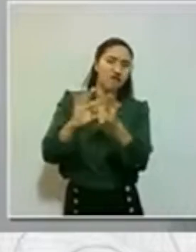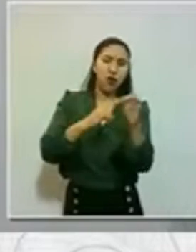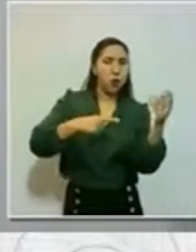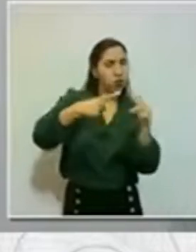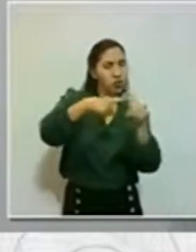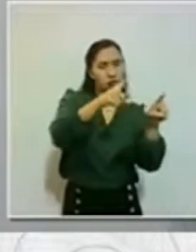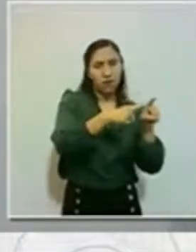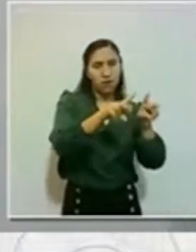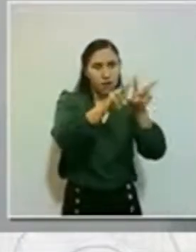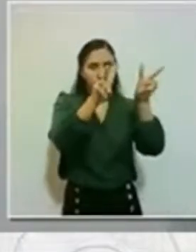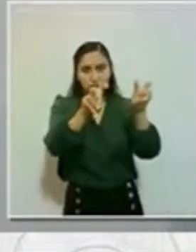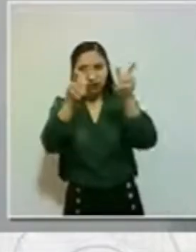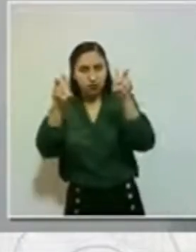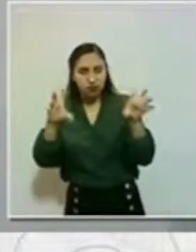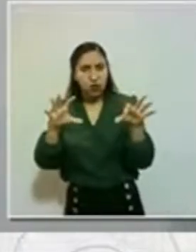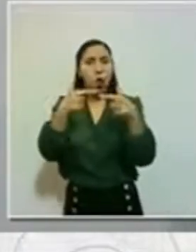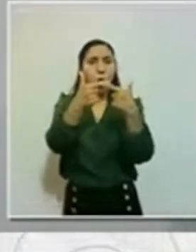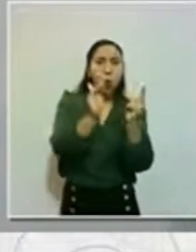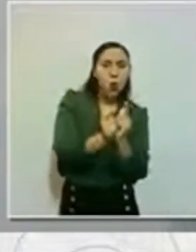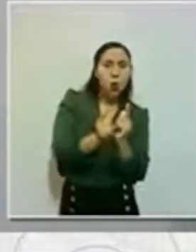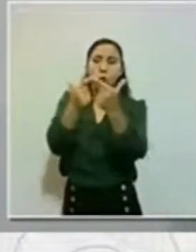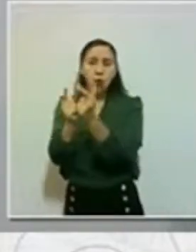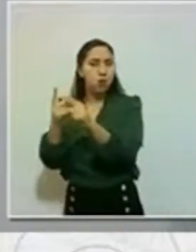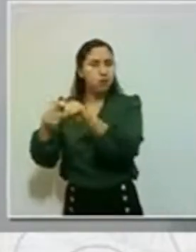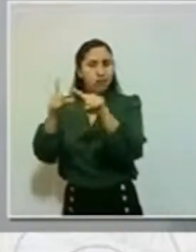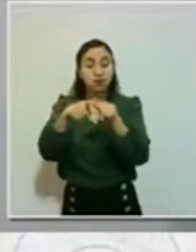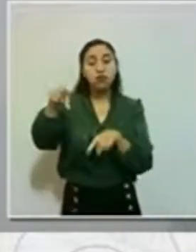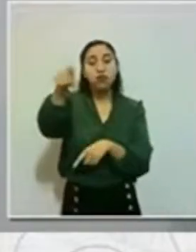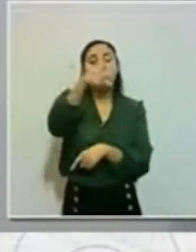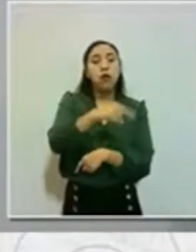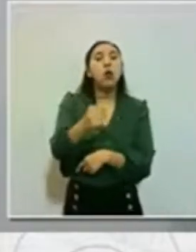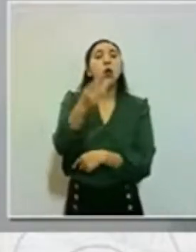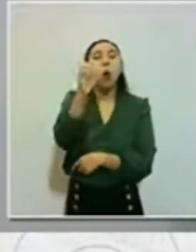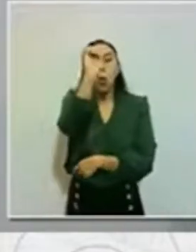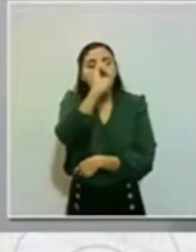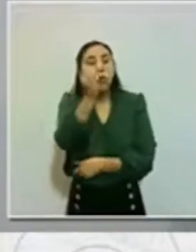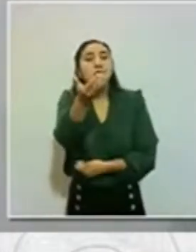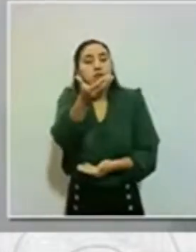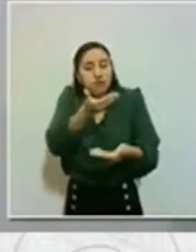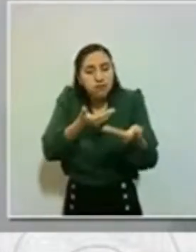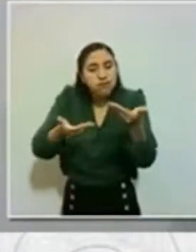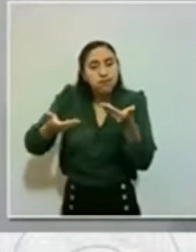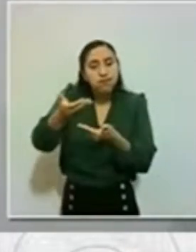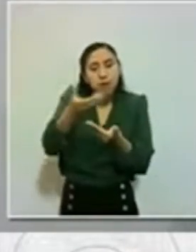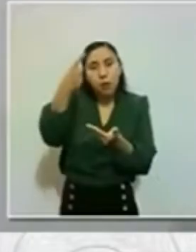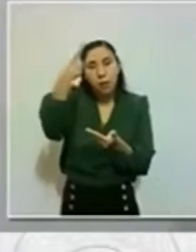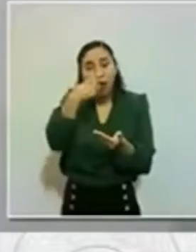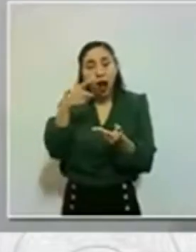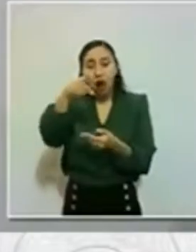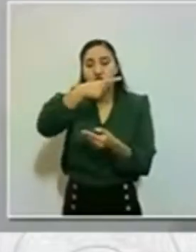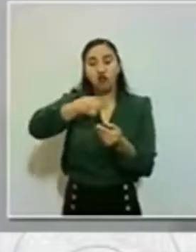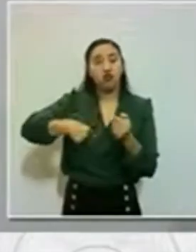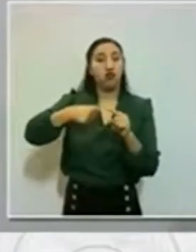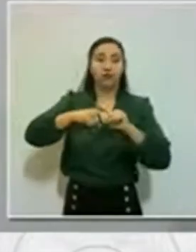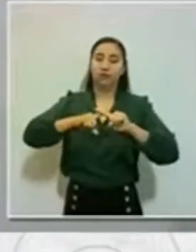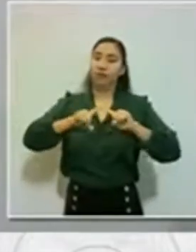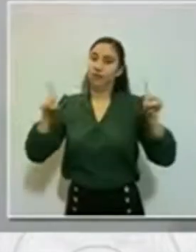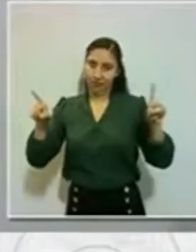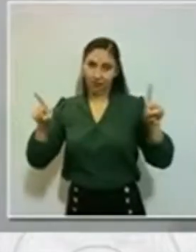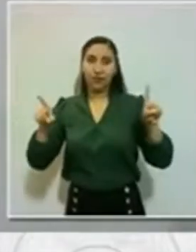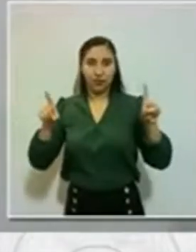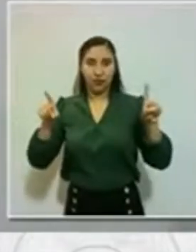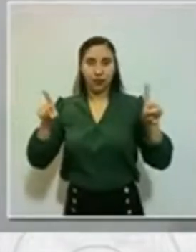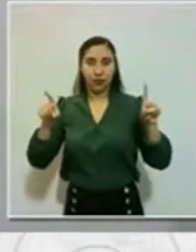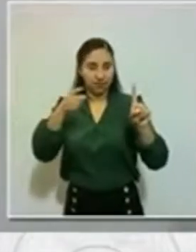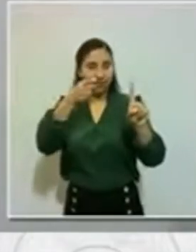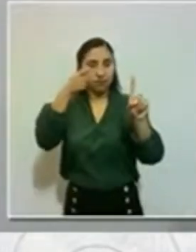sociales en su ejecución, en su implementación, y esto dará un resultado totalmente distinto.